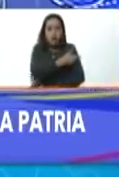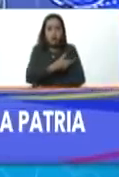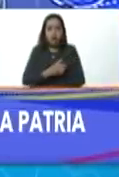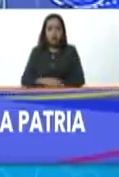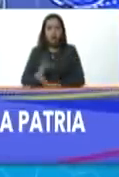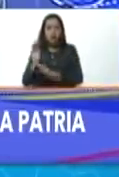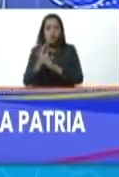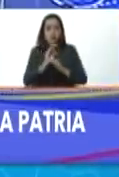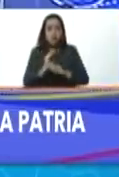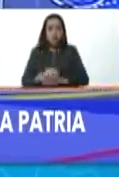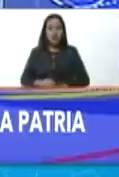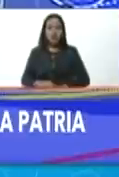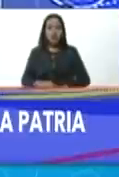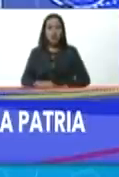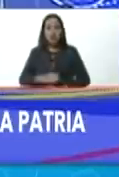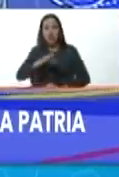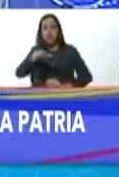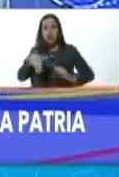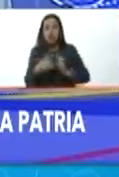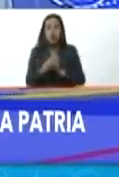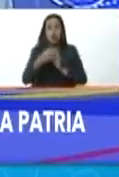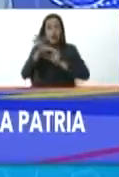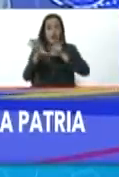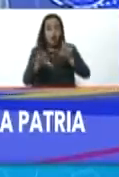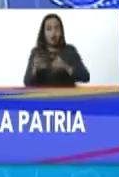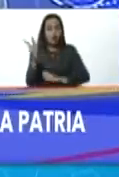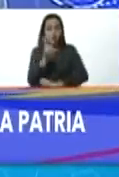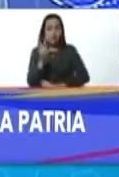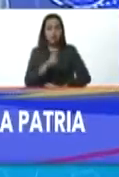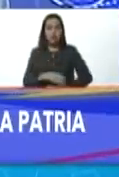calidad en las capitales de todos los estados, ministro.